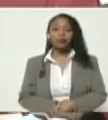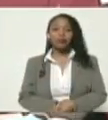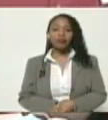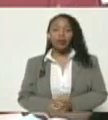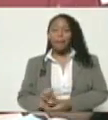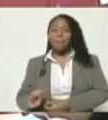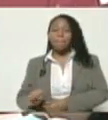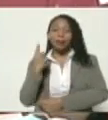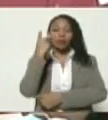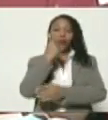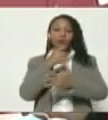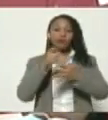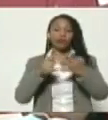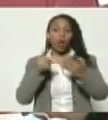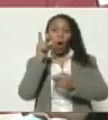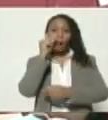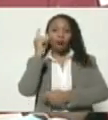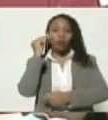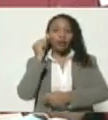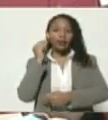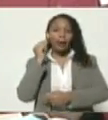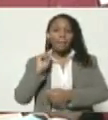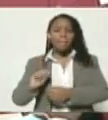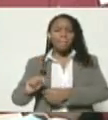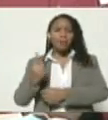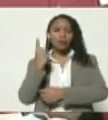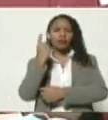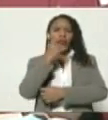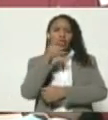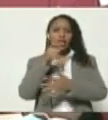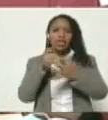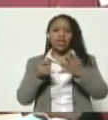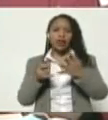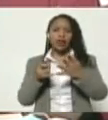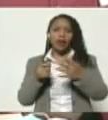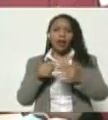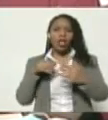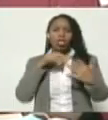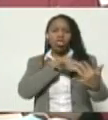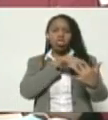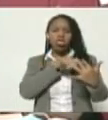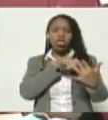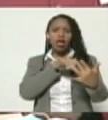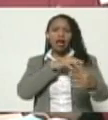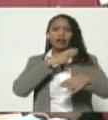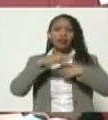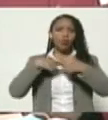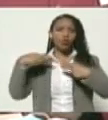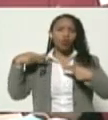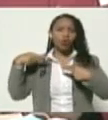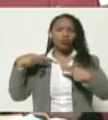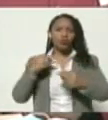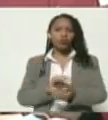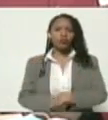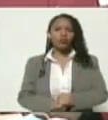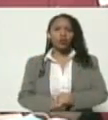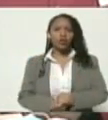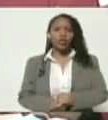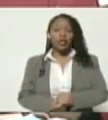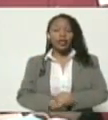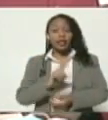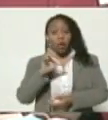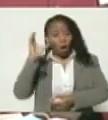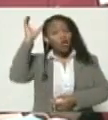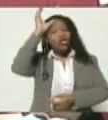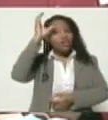primera línea, hombres y mujeres de primera línea, de combate, revolución y de una